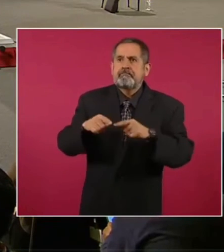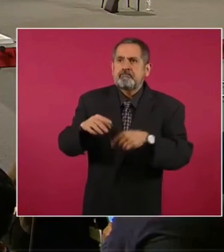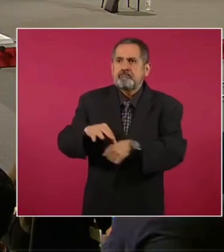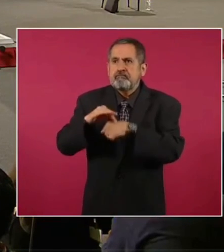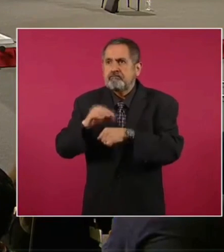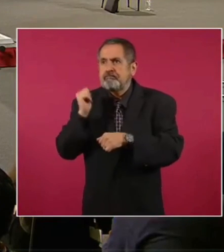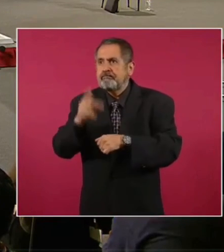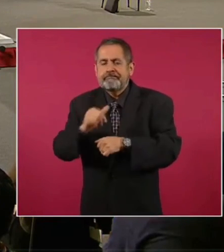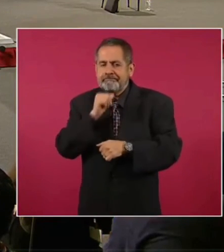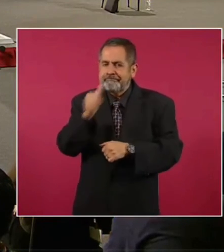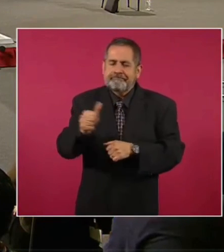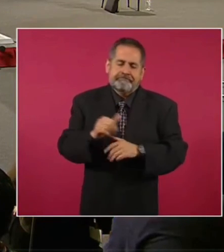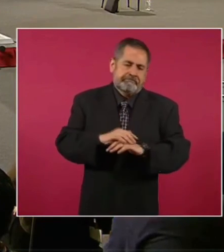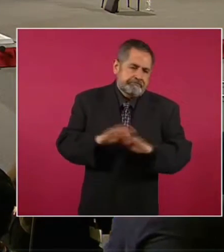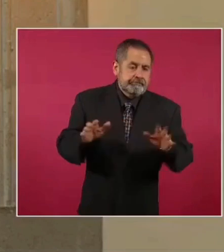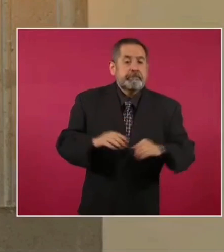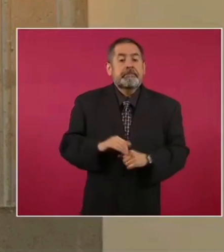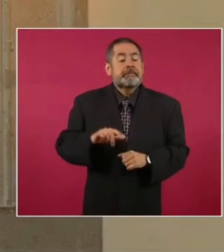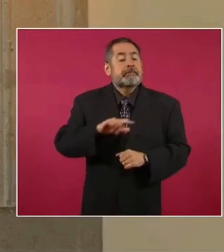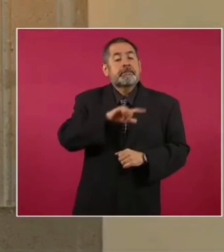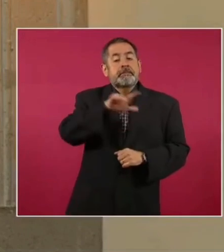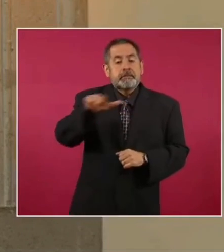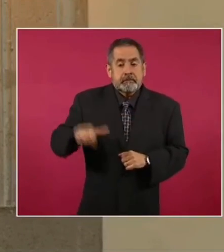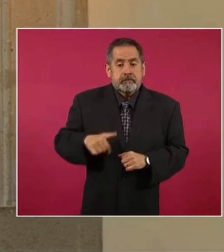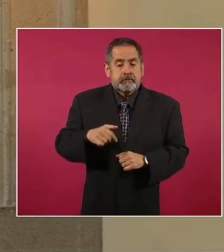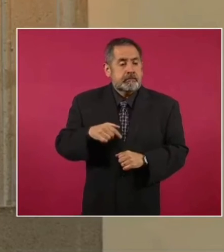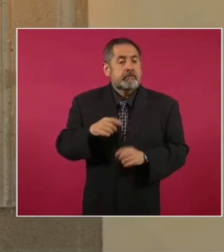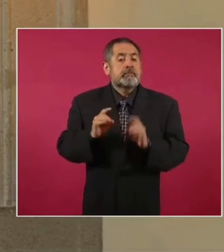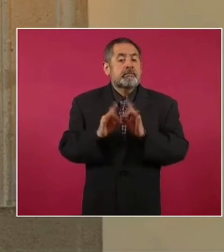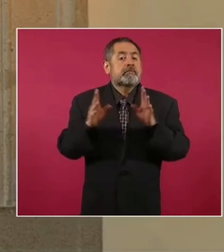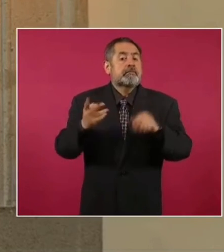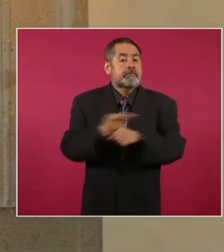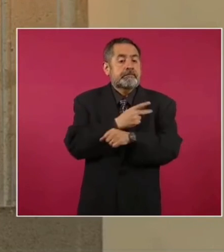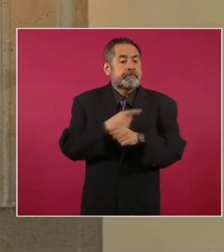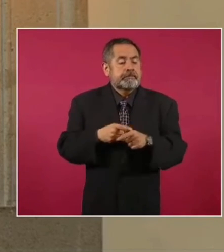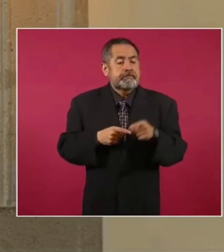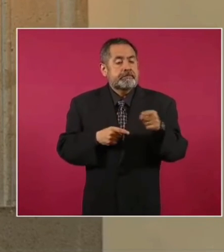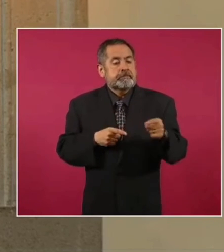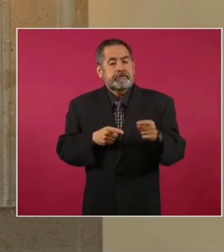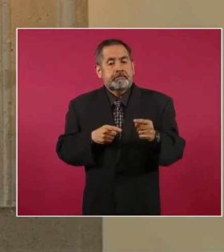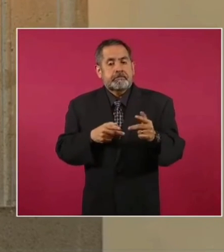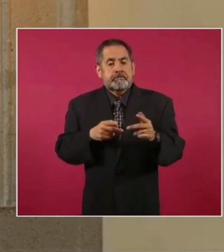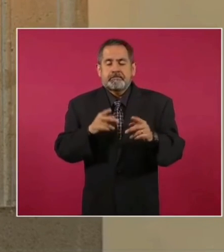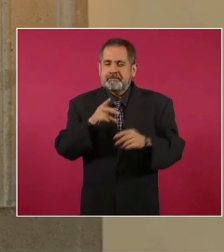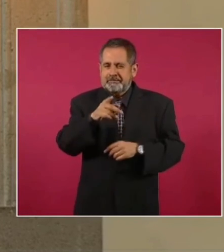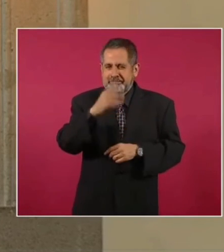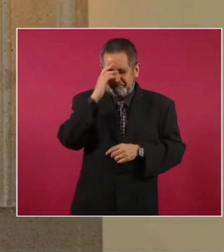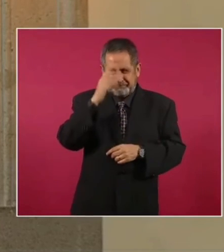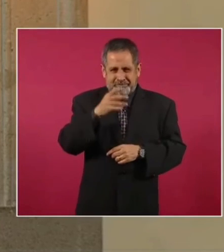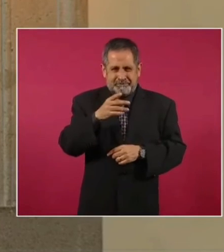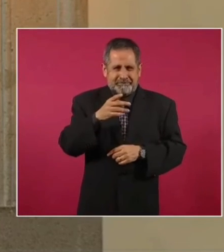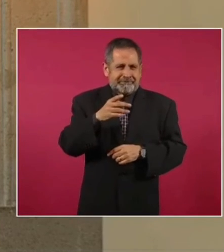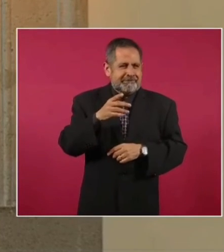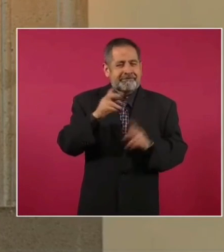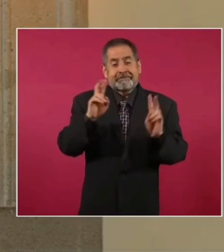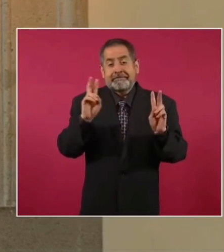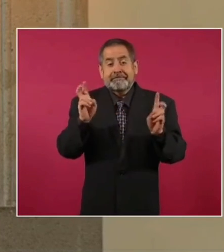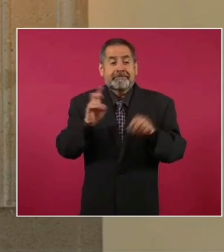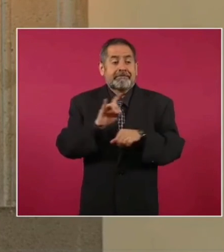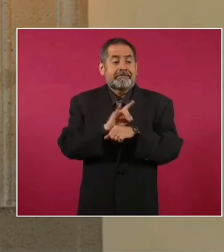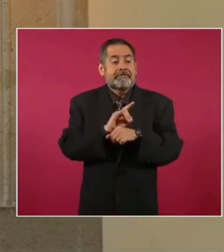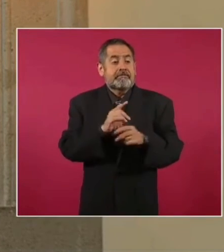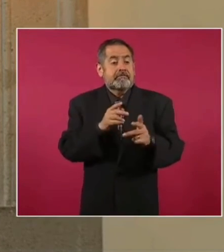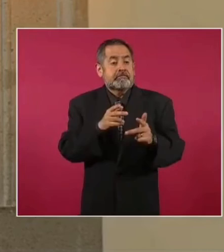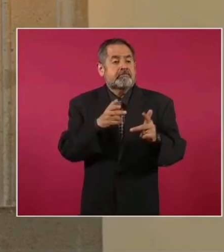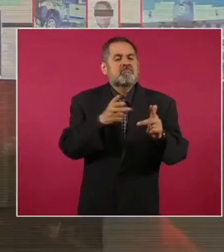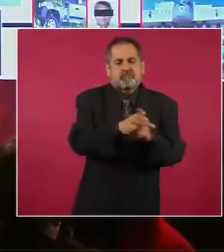evidencia. Tiempo después viene el homicidio que se quiso simular que fue un presunto